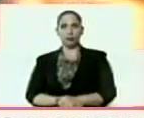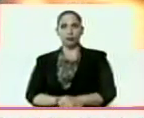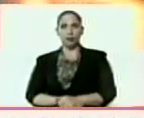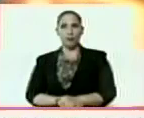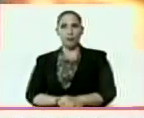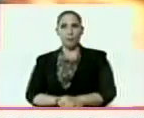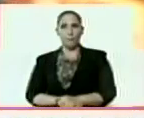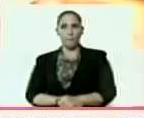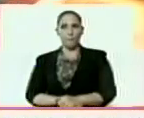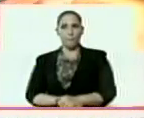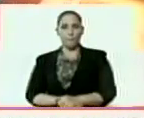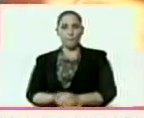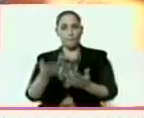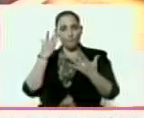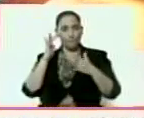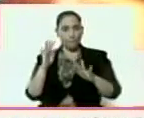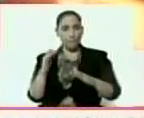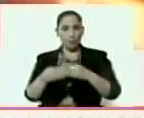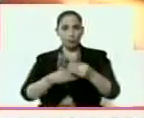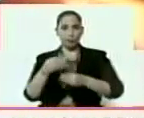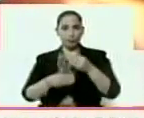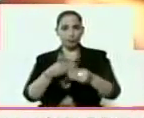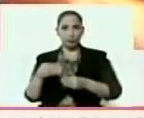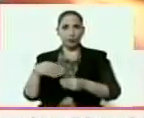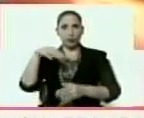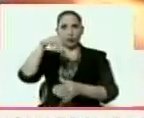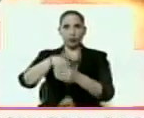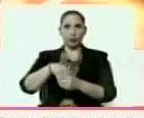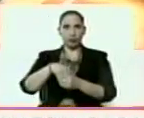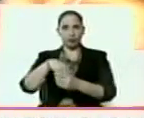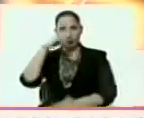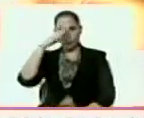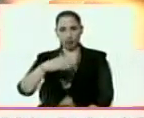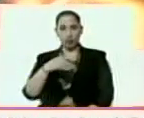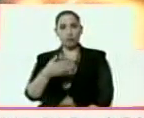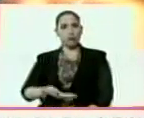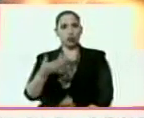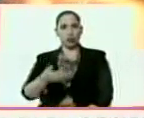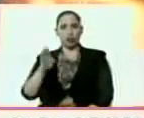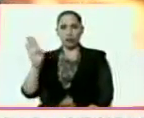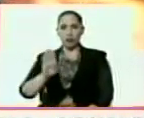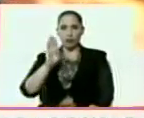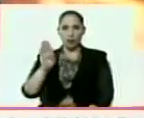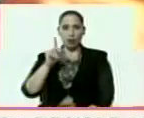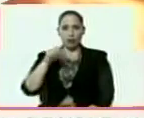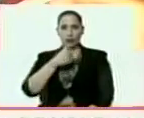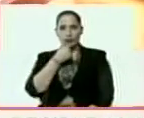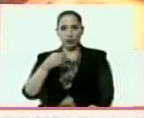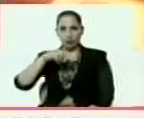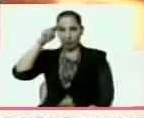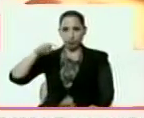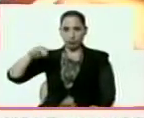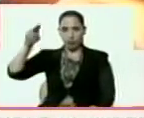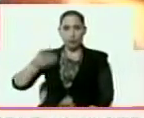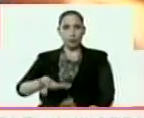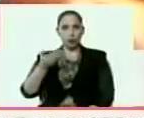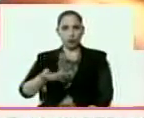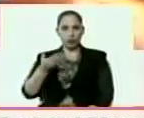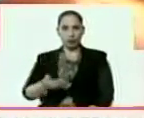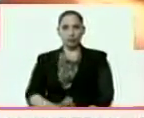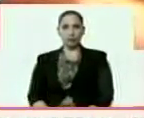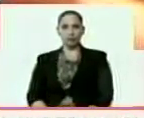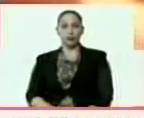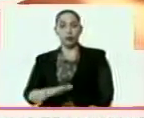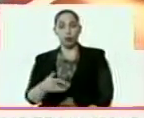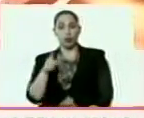ahora validar una intervención militar. Por eso es importante Barbados y la facilitación de Noruega. Por eso es importante, Maripili, porque